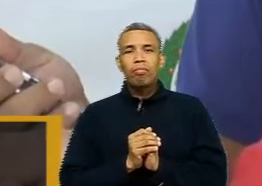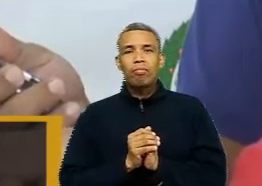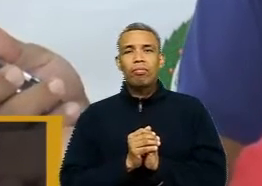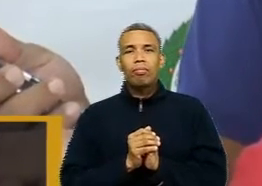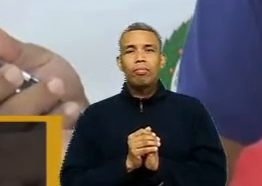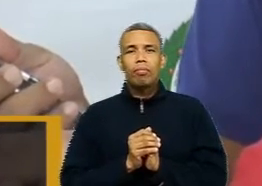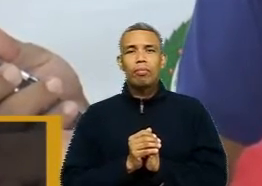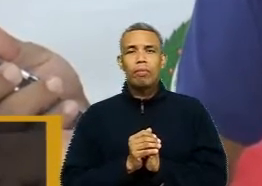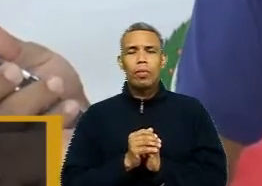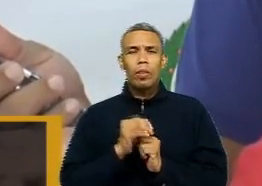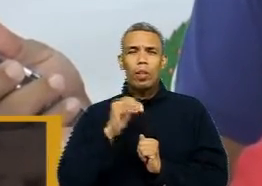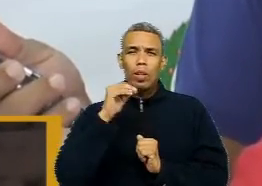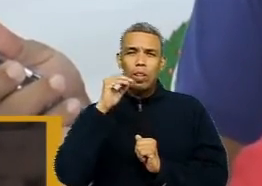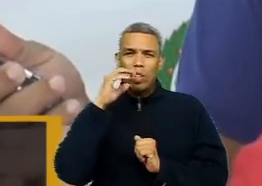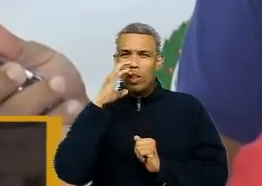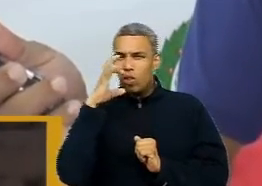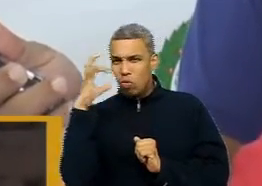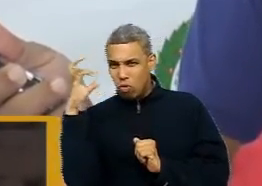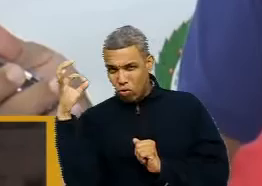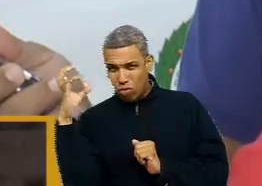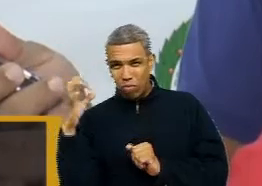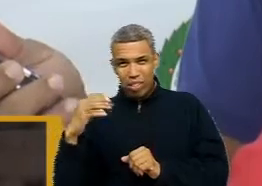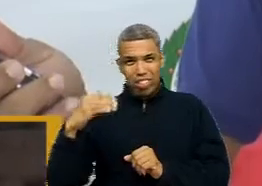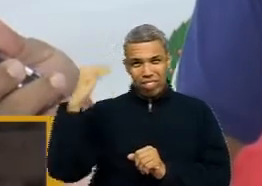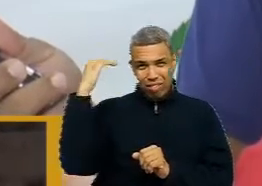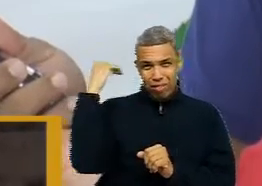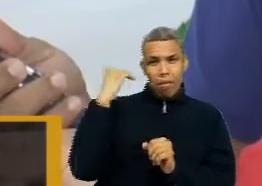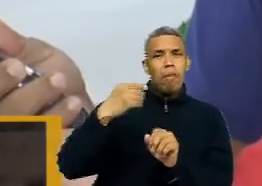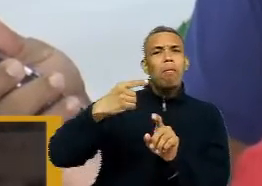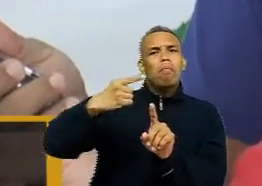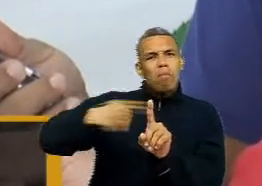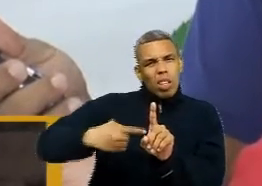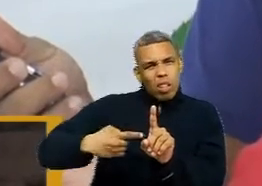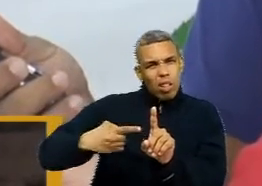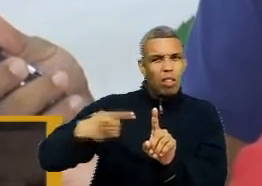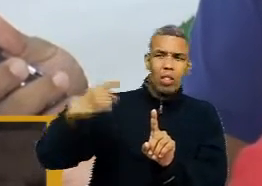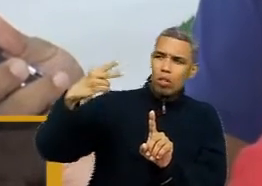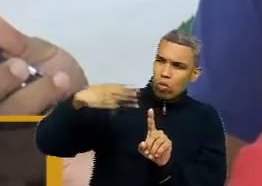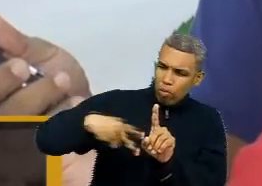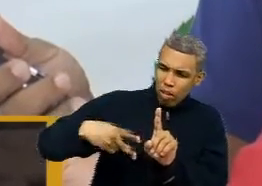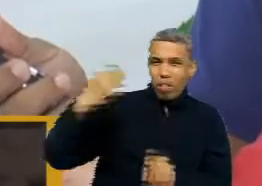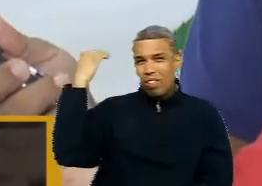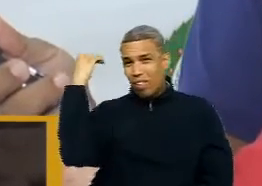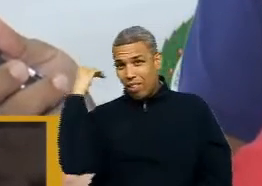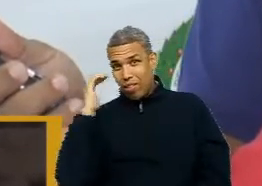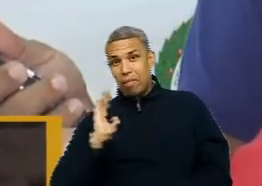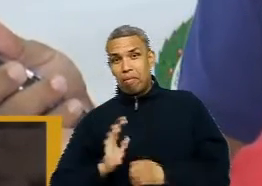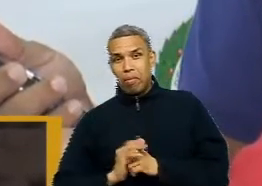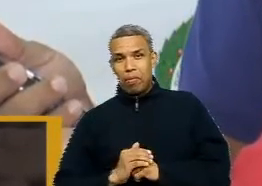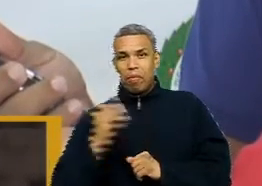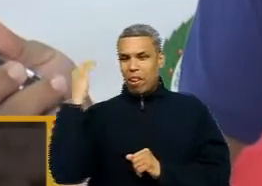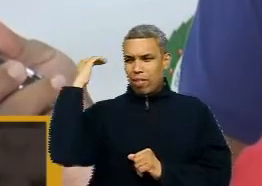agredido con anterioridad, meses antes, había agredido a una mujer, y al verlo la comunidad,